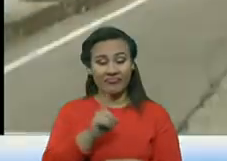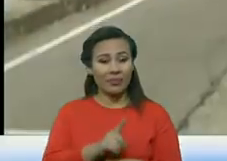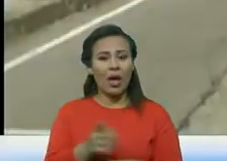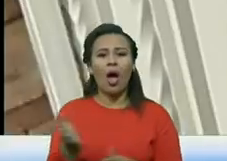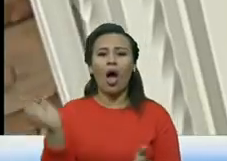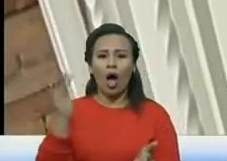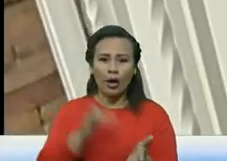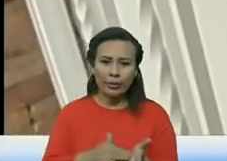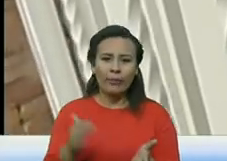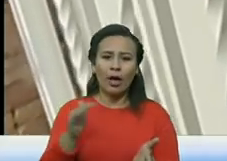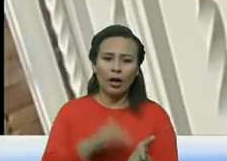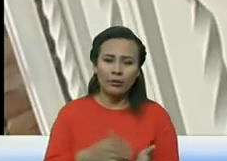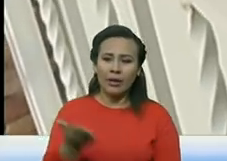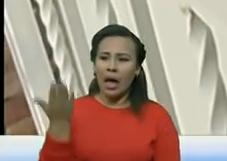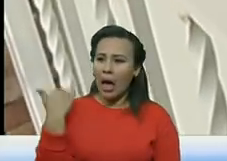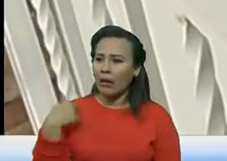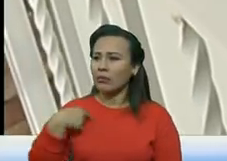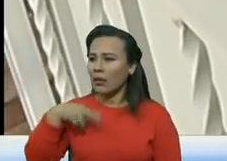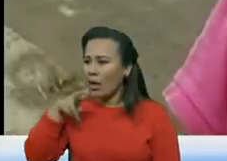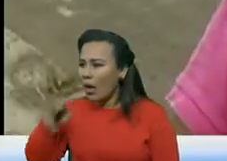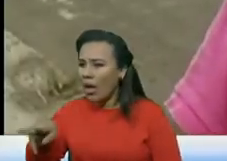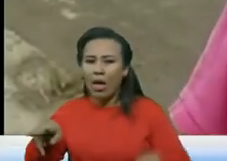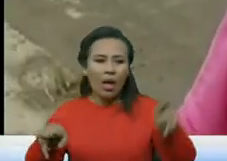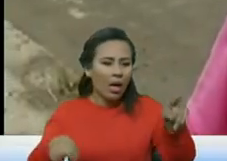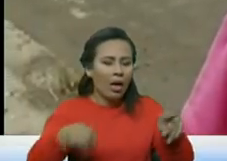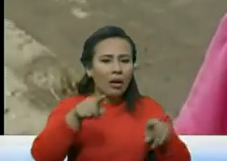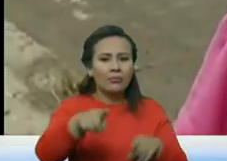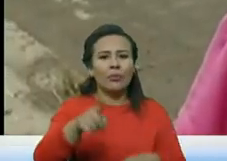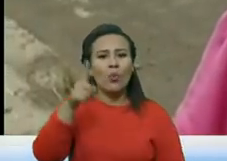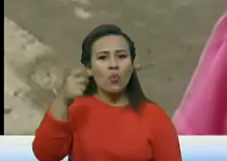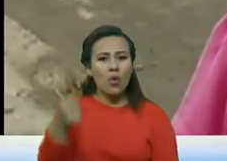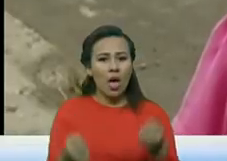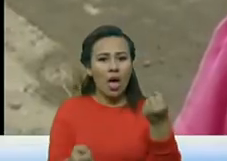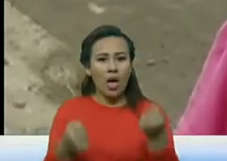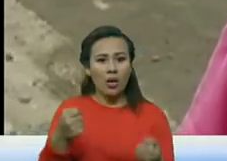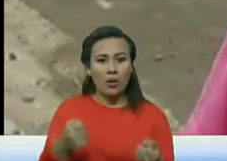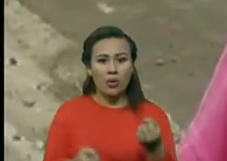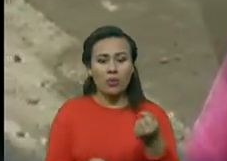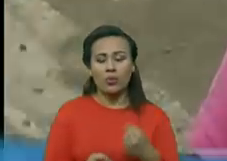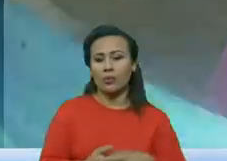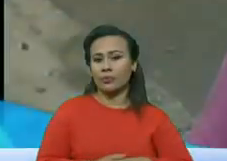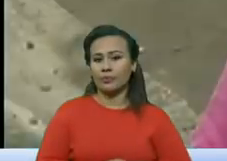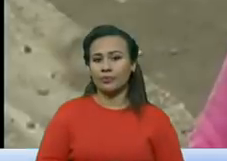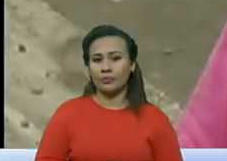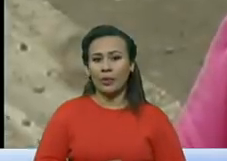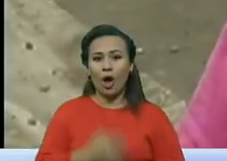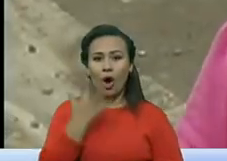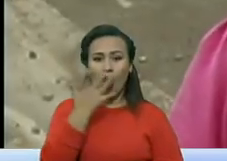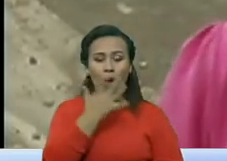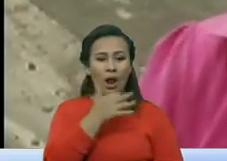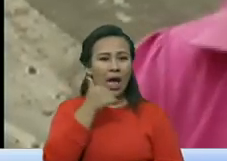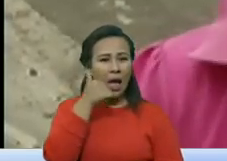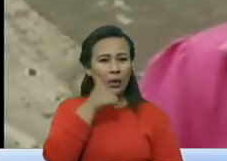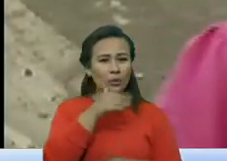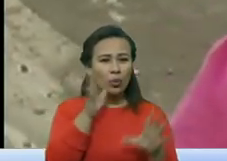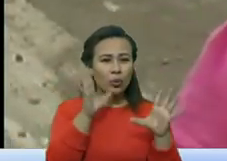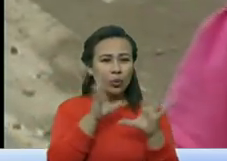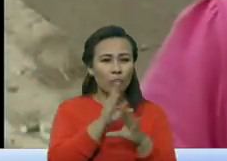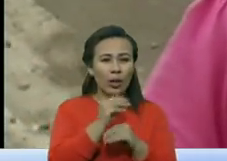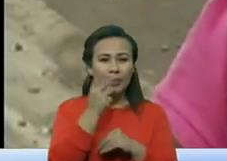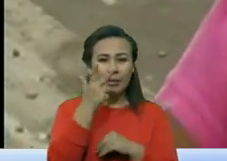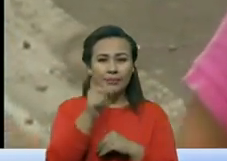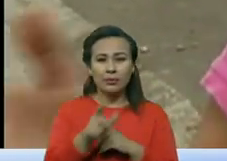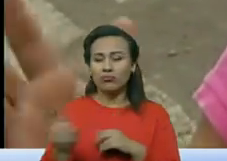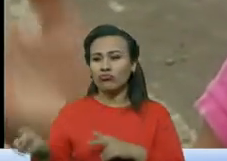Ya otras familias han sido perjudicadas. Un auto color azul oscuro, pero sí, con tres